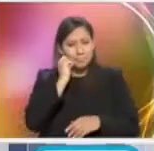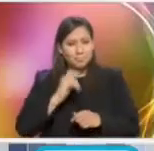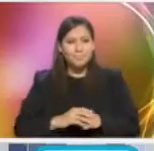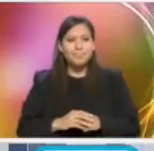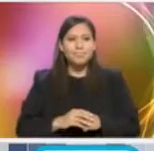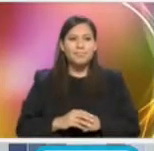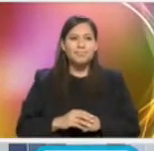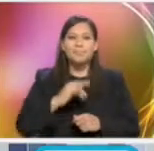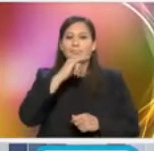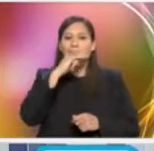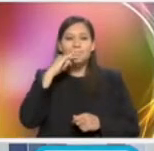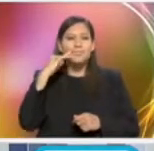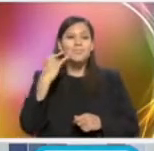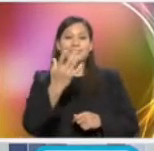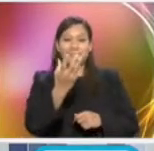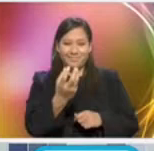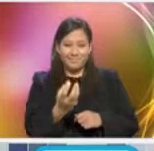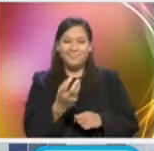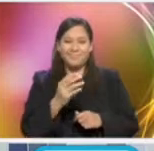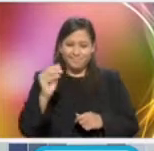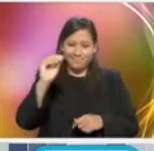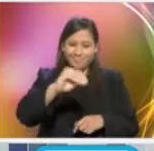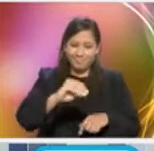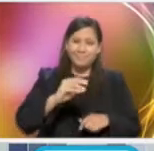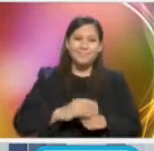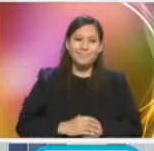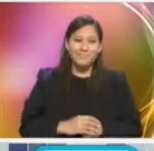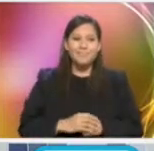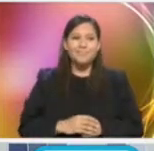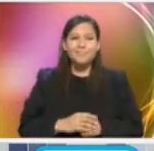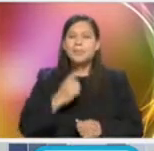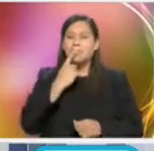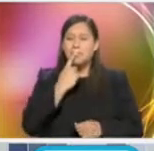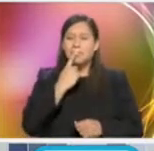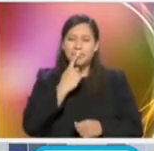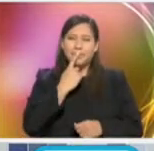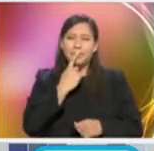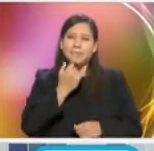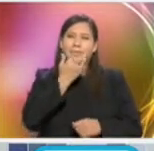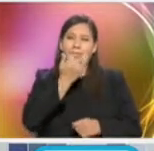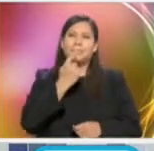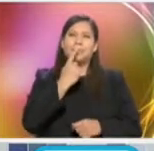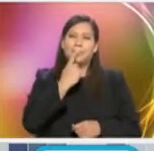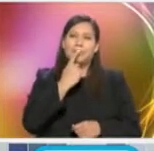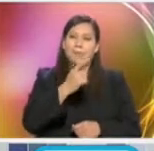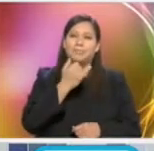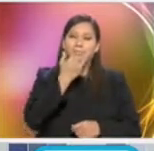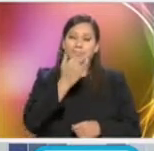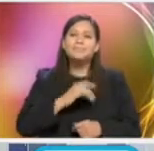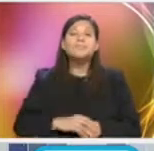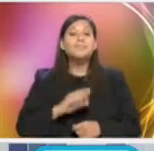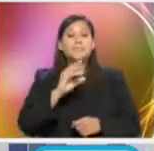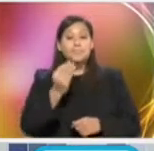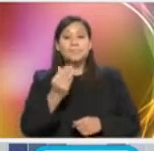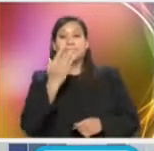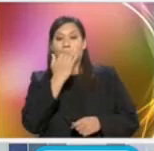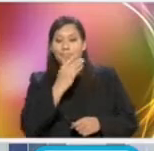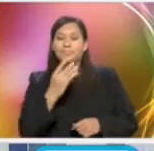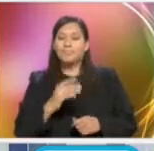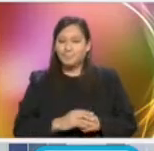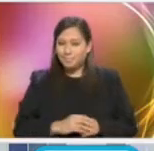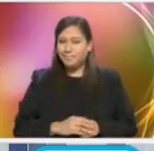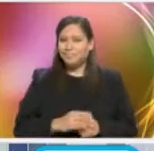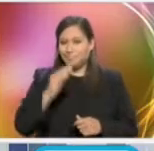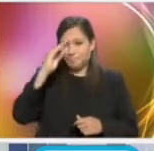un chipotle. Eso es todo, Chipotlito. para darle un Chiplotito. toque de picante, Sí, ¿no? queda rico, le da mucho sabor, ¿no? Ahí